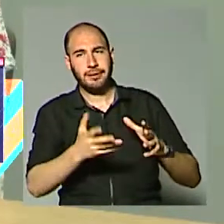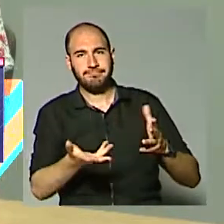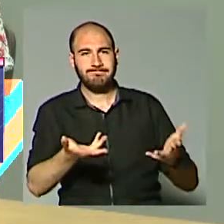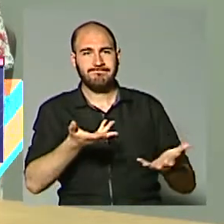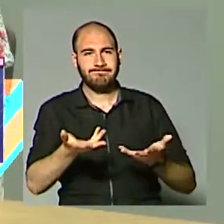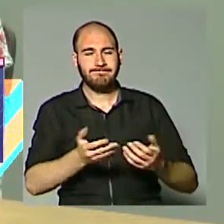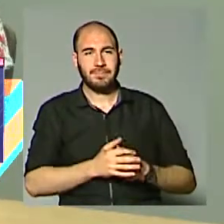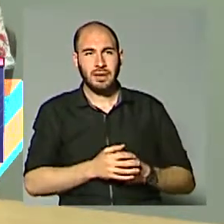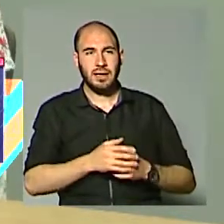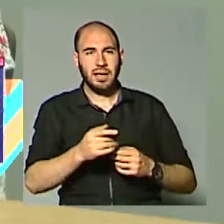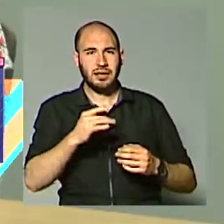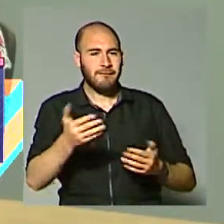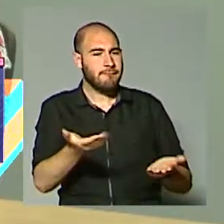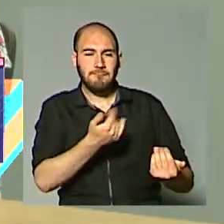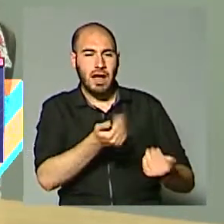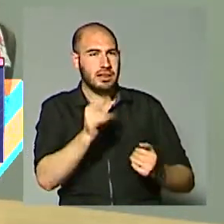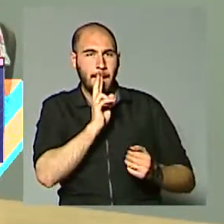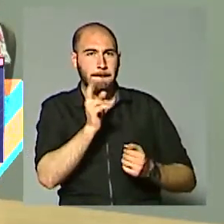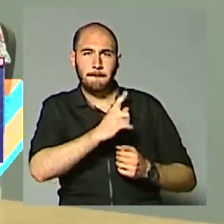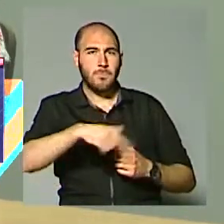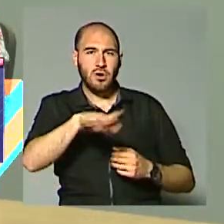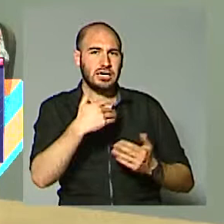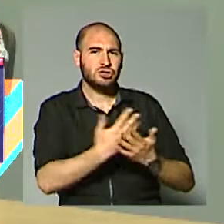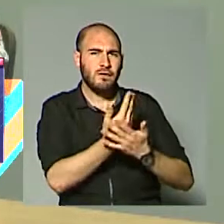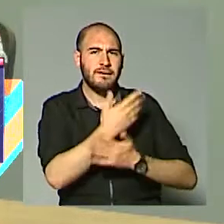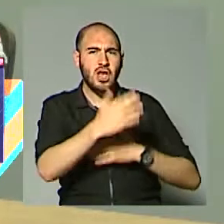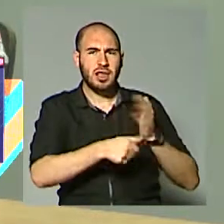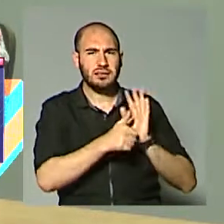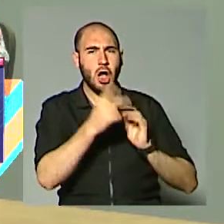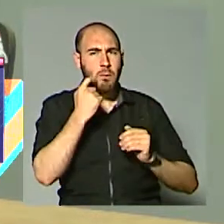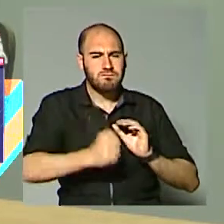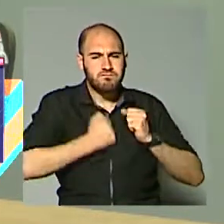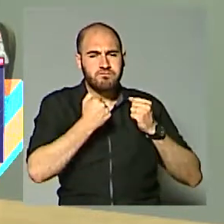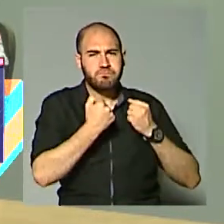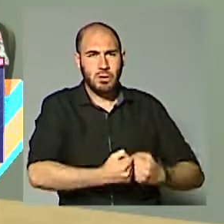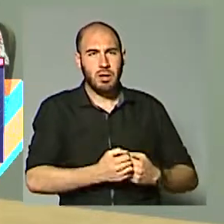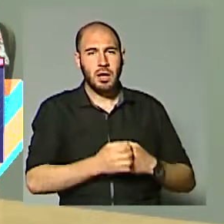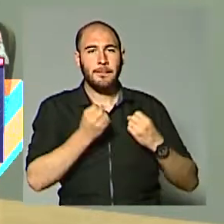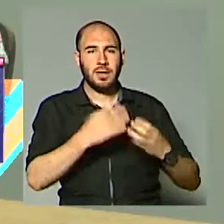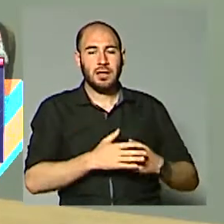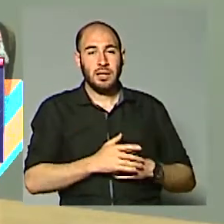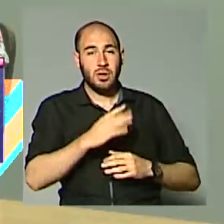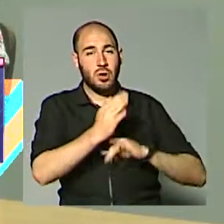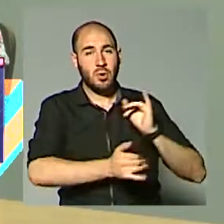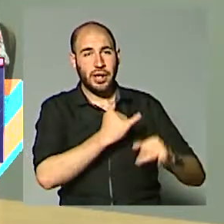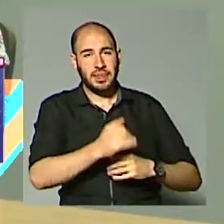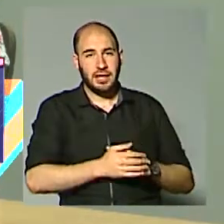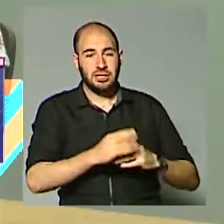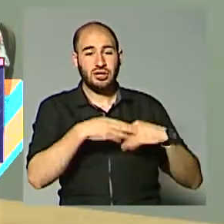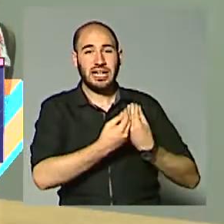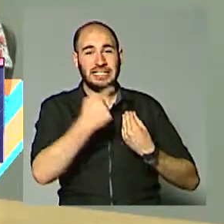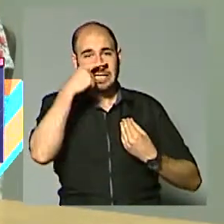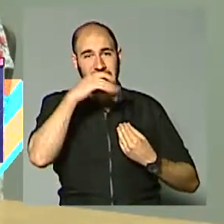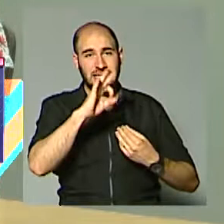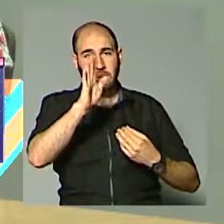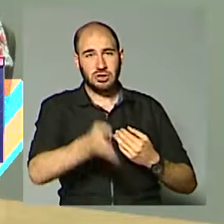sigue estando en deuda, ¿no?, con las mujeres que sufren la violencia machista, porque concretamente se hablaba de que más del